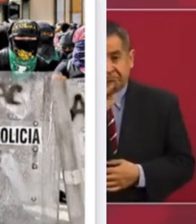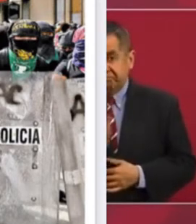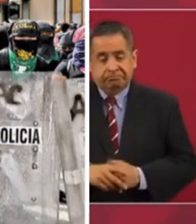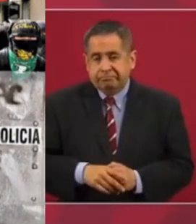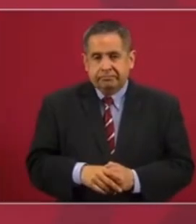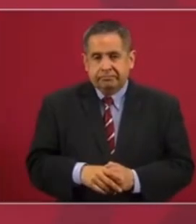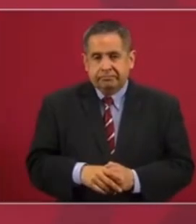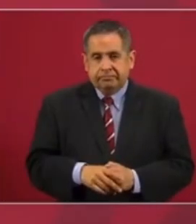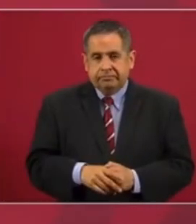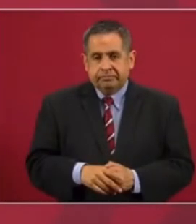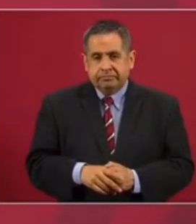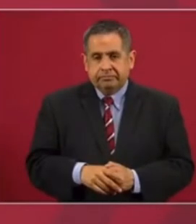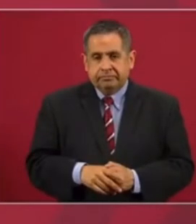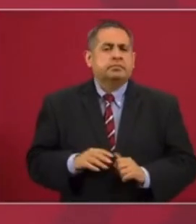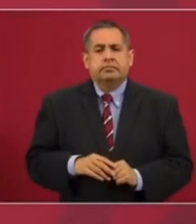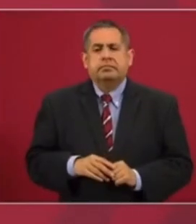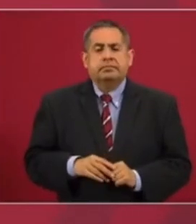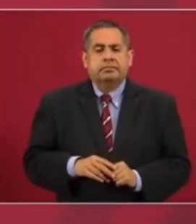Al principio,